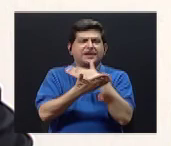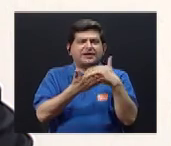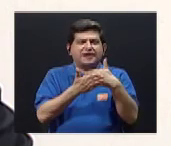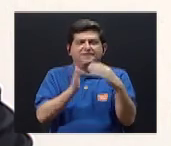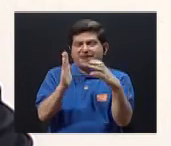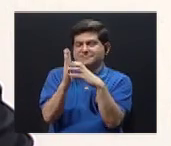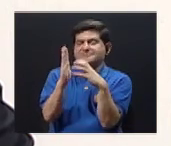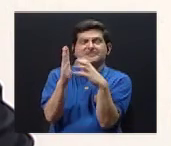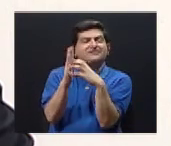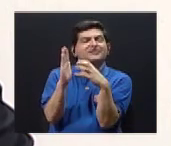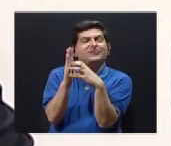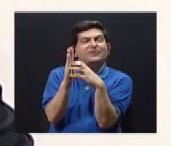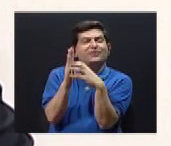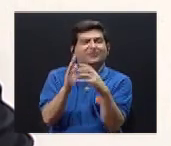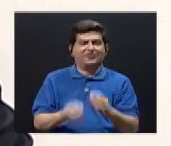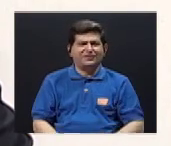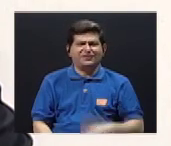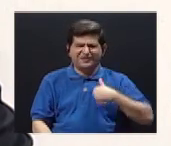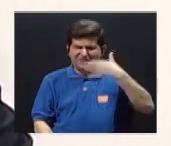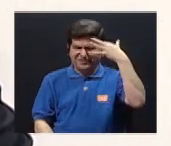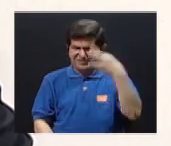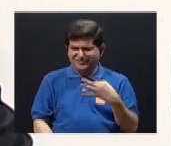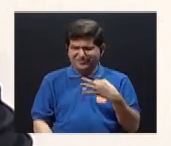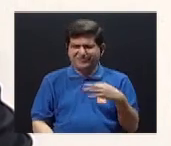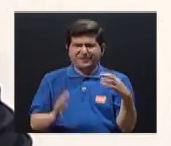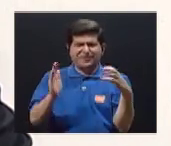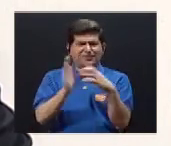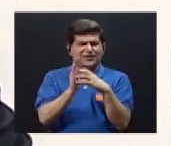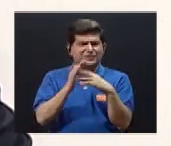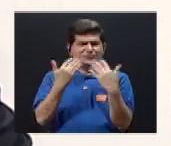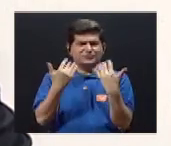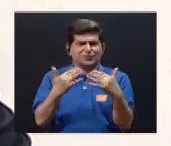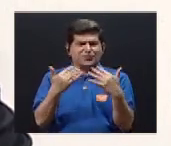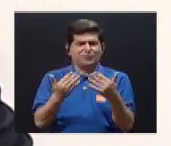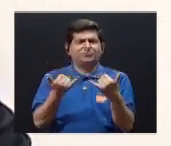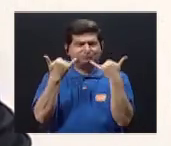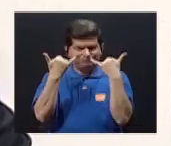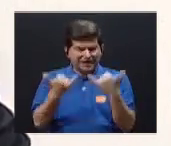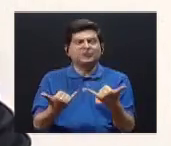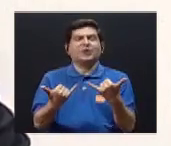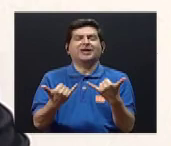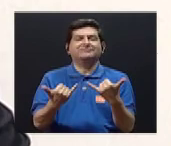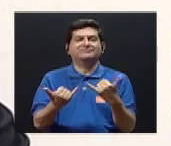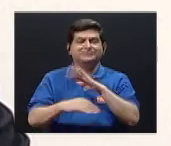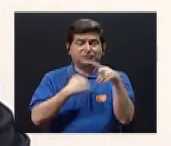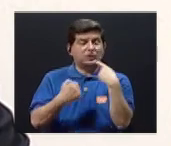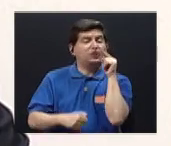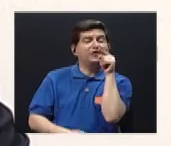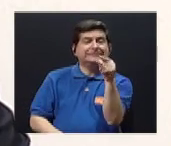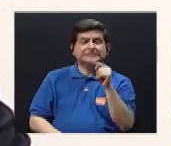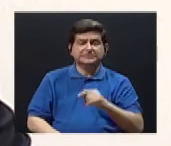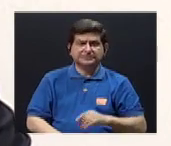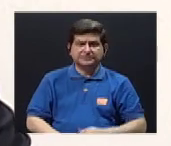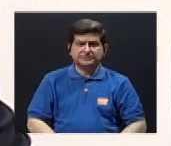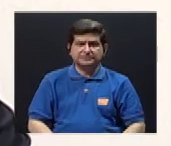en el guión, y me pareció un texto sumamente vigente. O sea, claro, todo lo que él dice